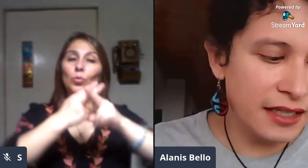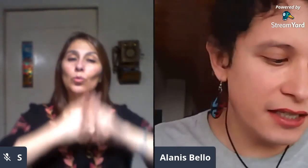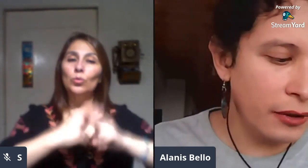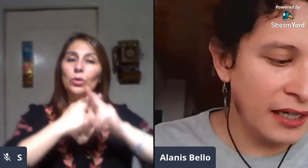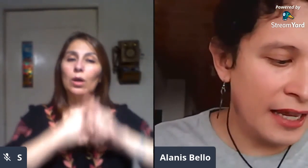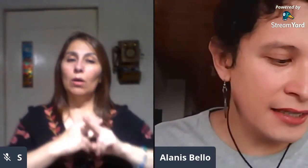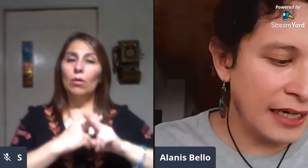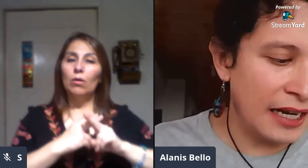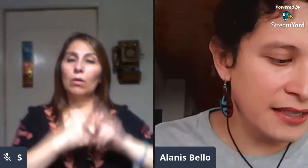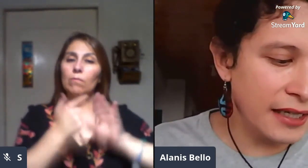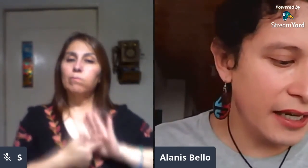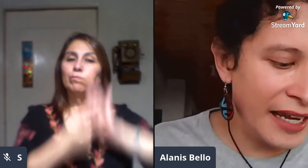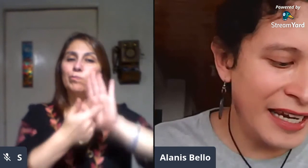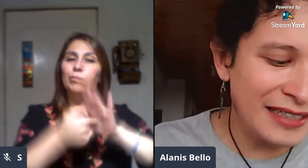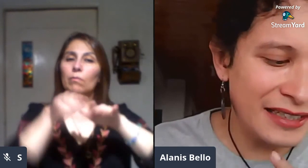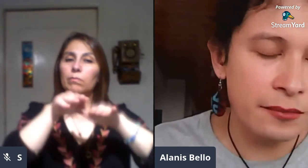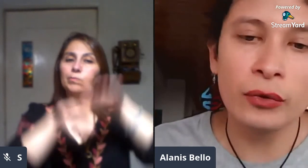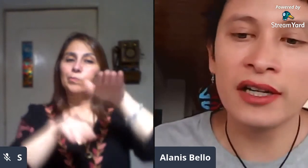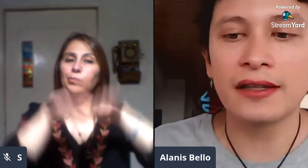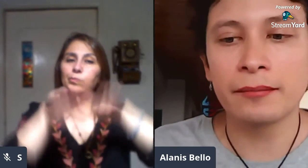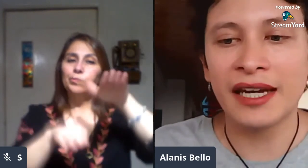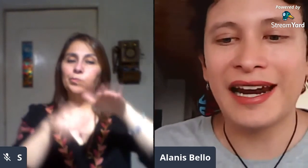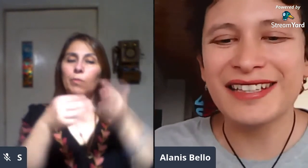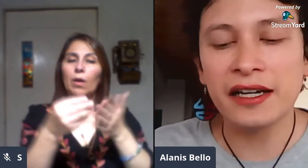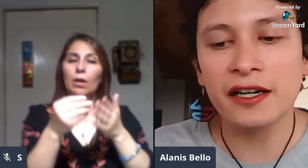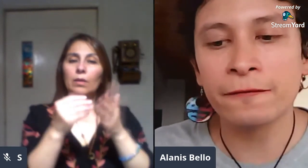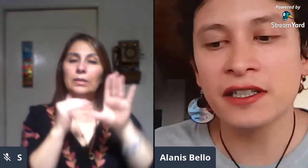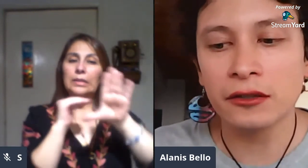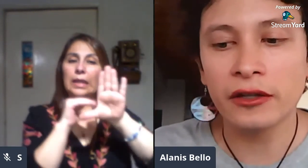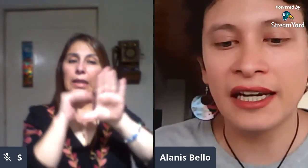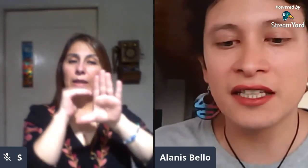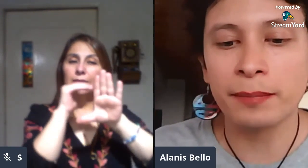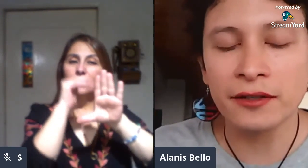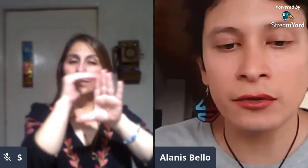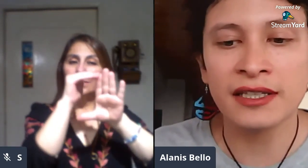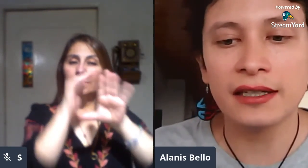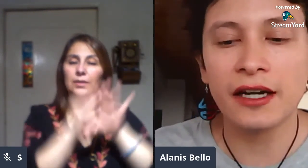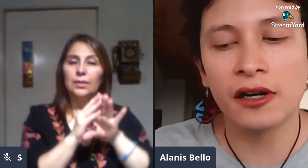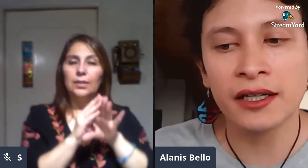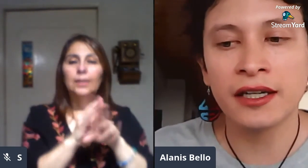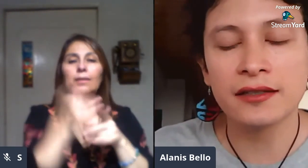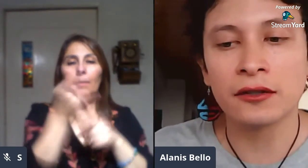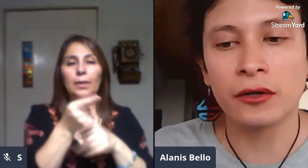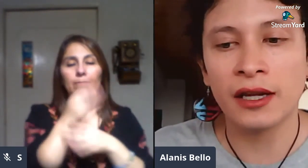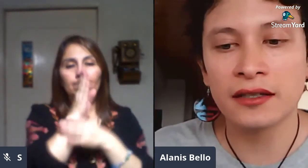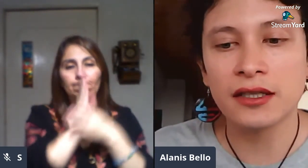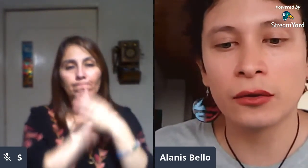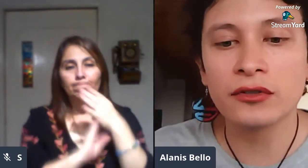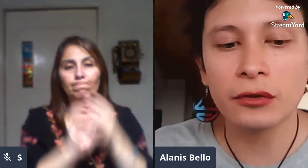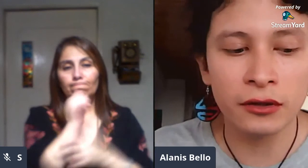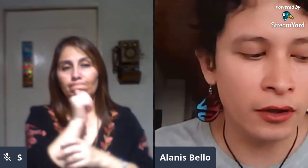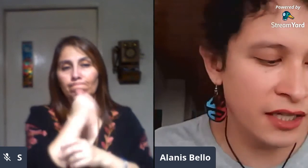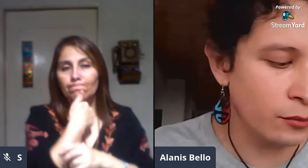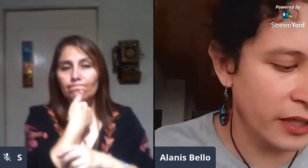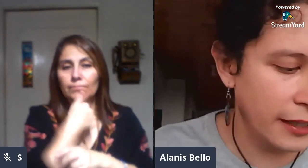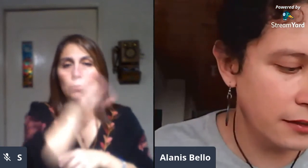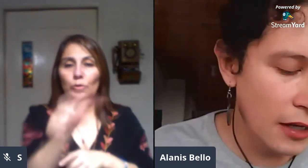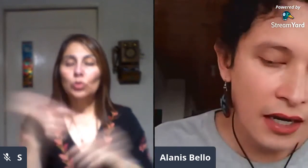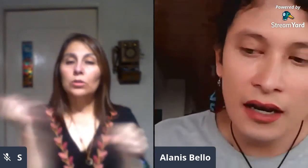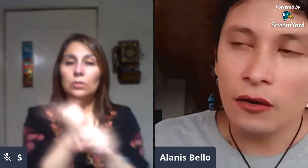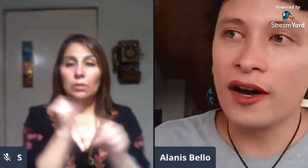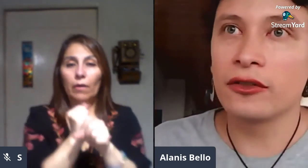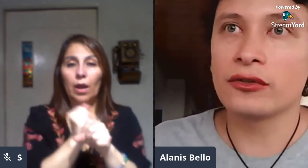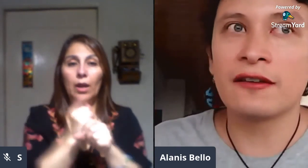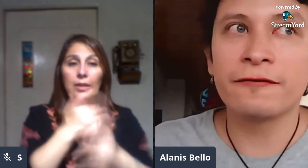reflejan esas desigualdades de clase y estimulan también al sacrificio de las personas que trabajan en el sector de la salud, sobre todo las